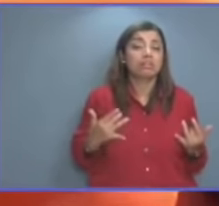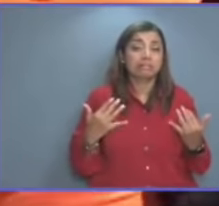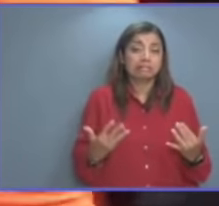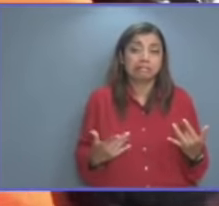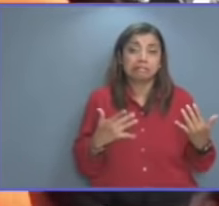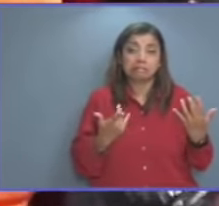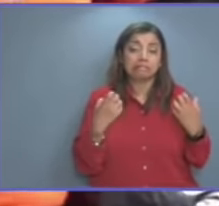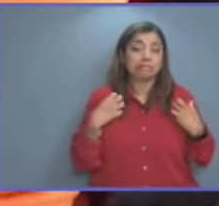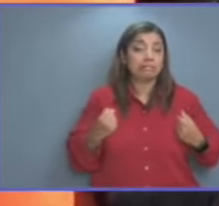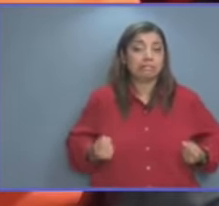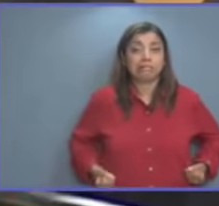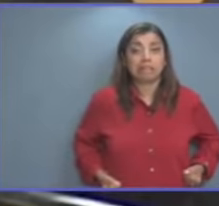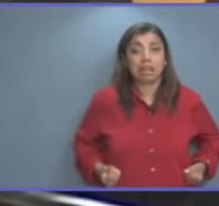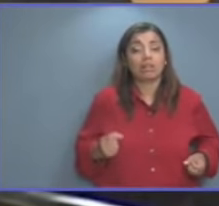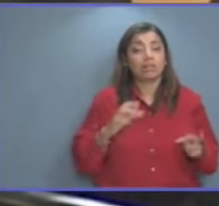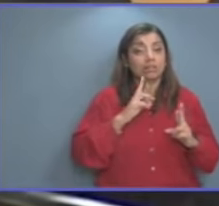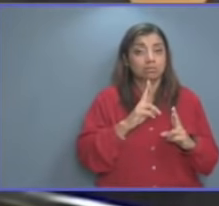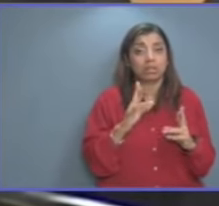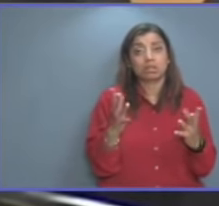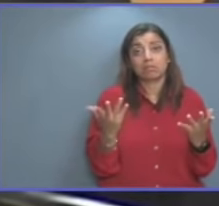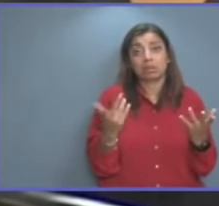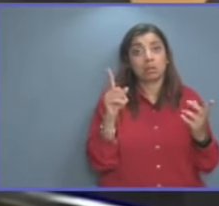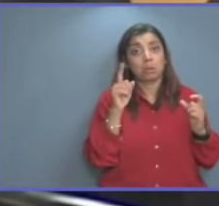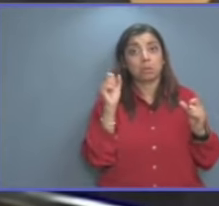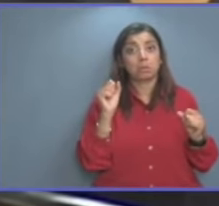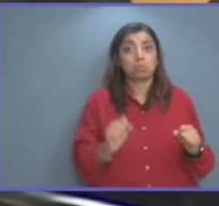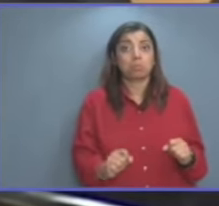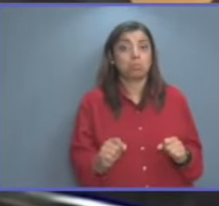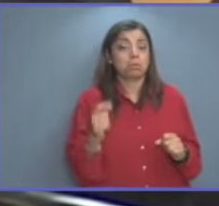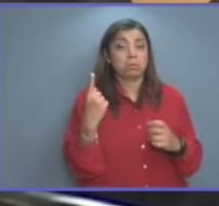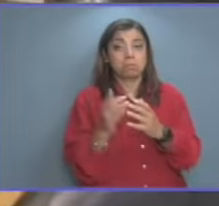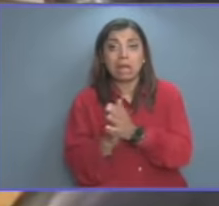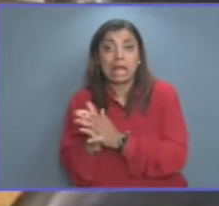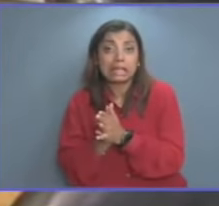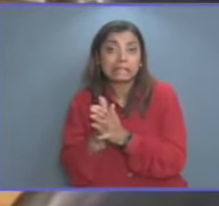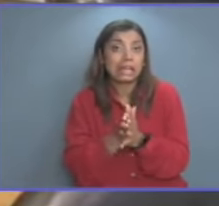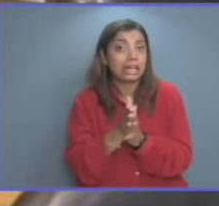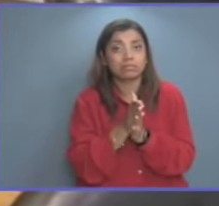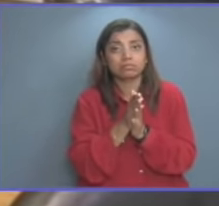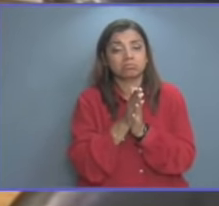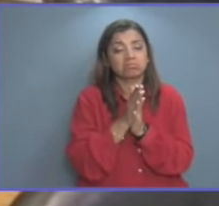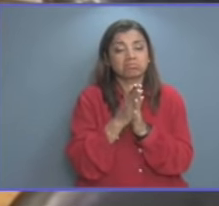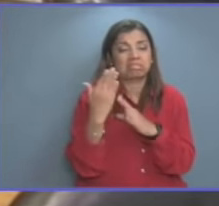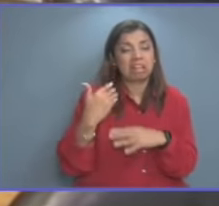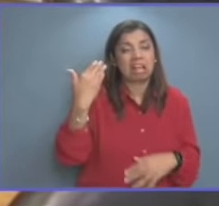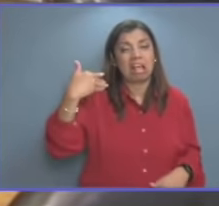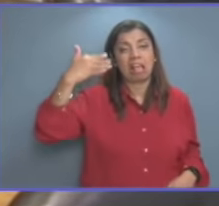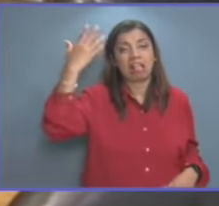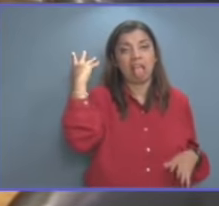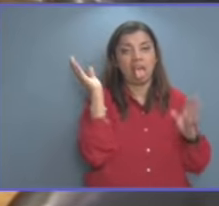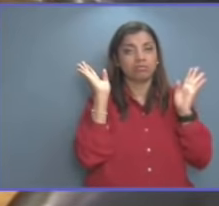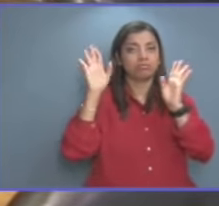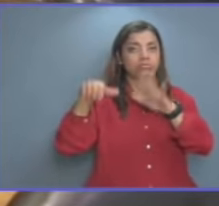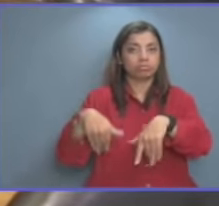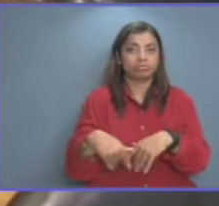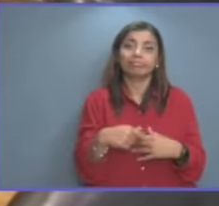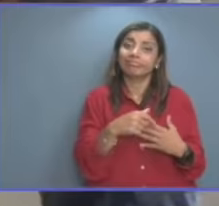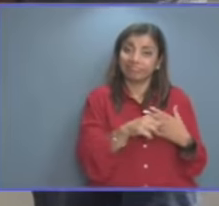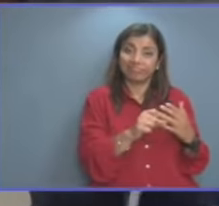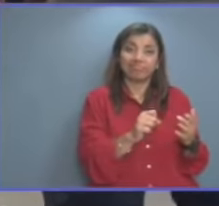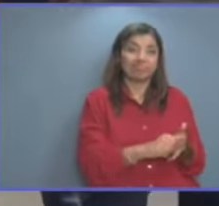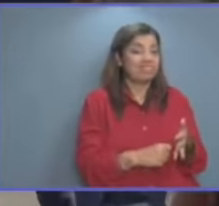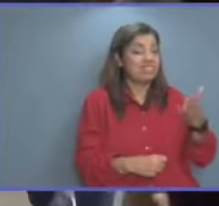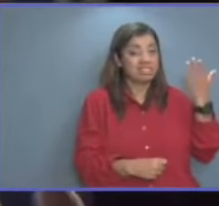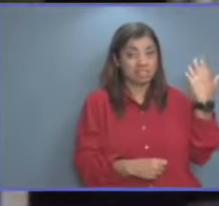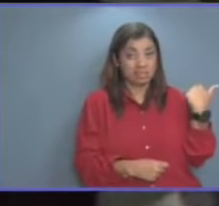parte del estado y esto no ha sido posible por el desinterés de los gobernantes de años anteriores emitiendo que no